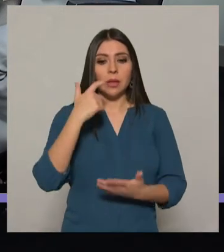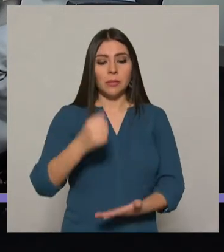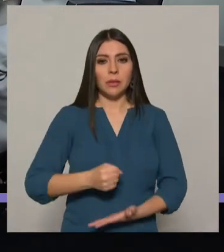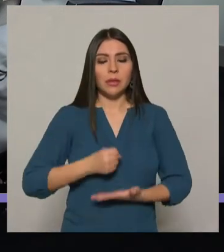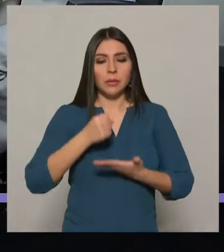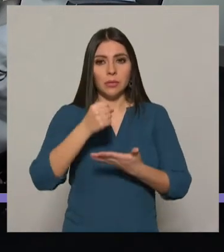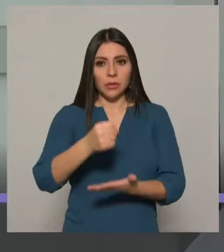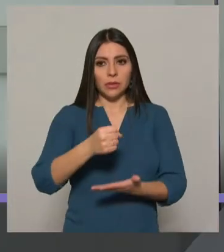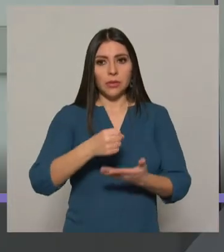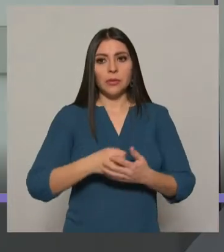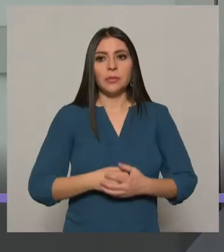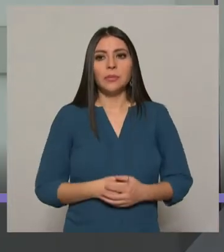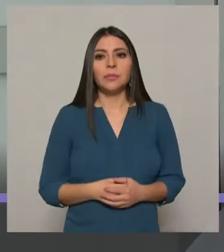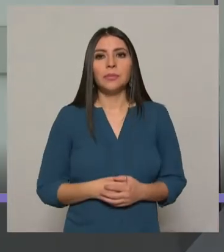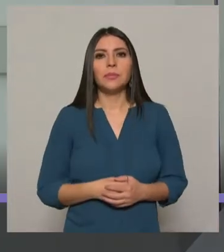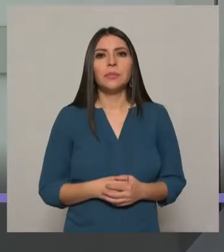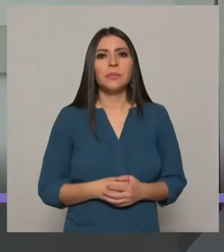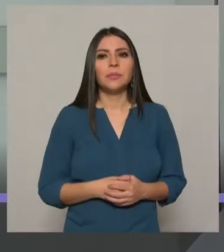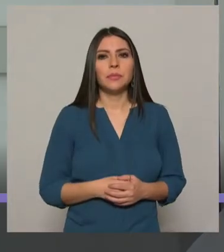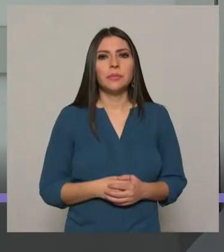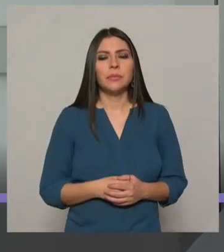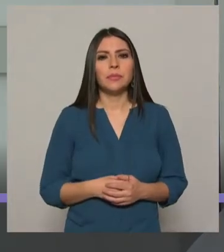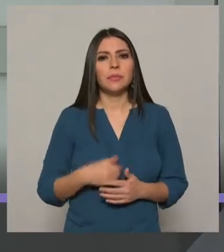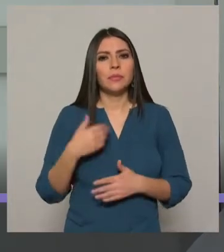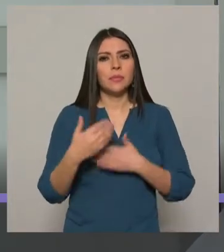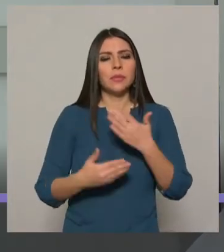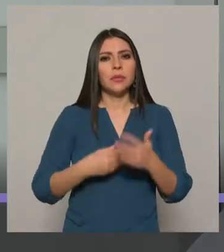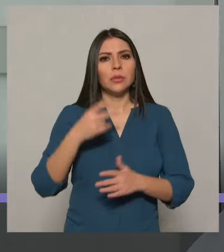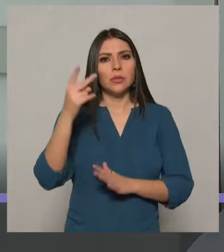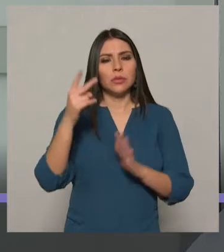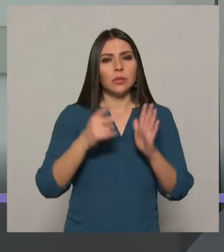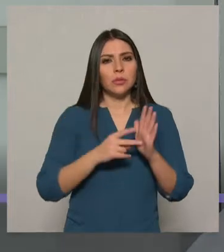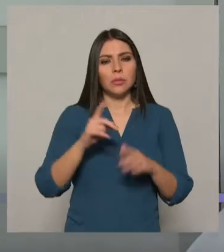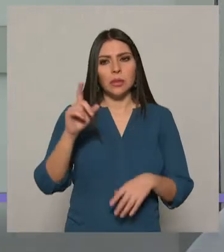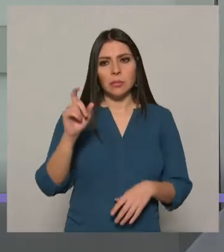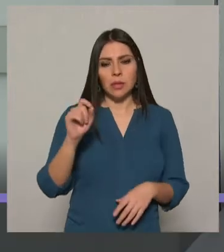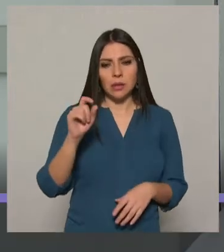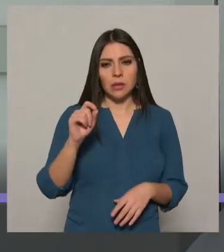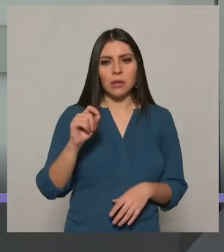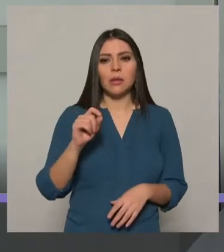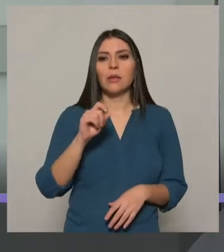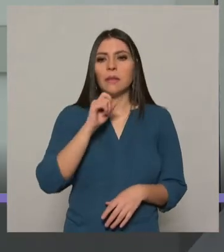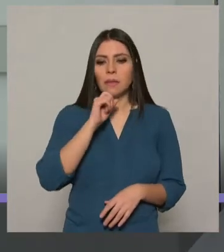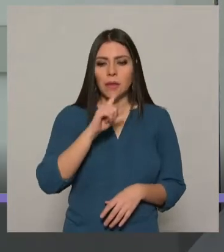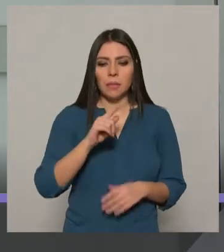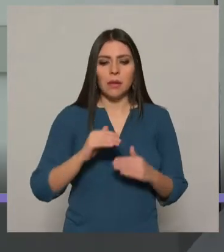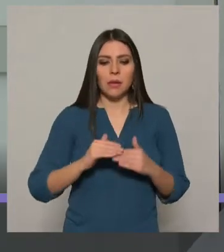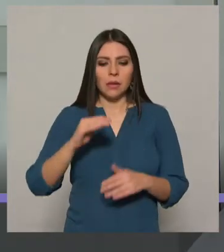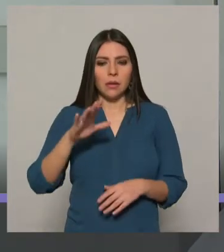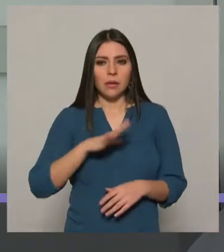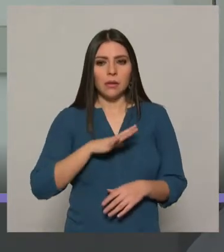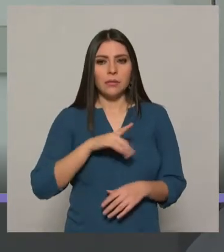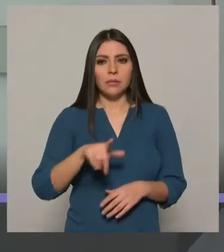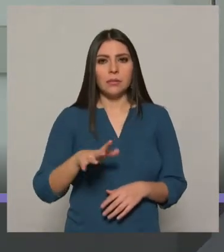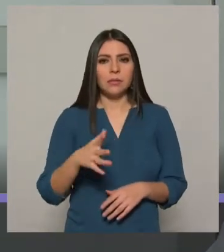Para efectos de 2020, por supuesto que también tendrán un incremento, implica más